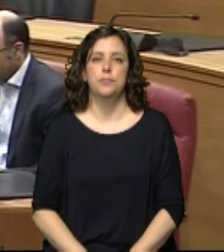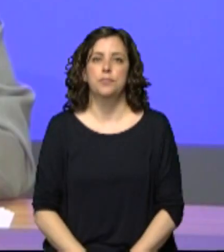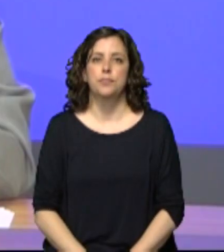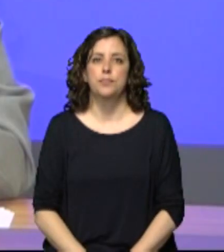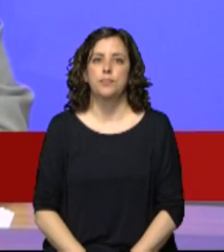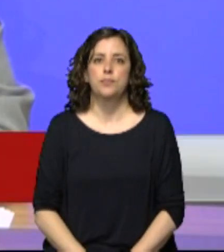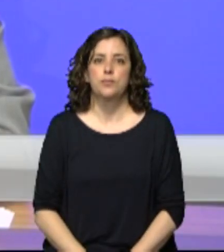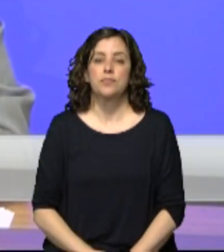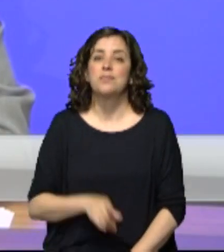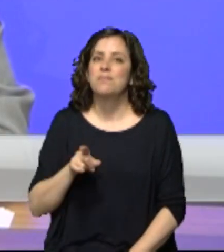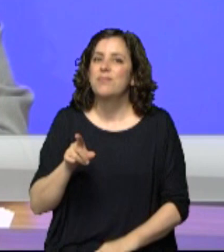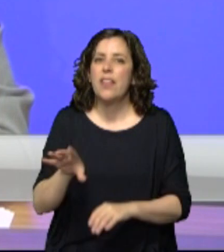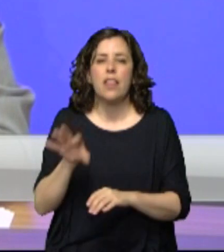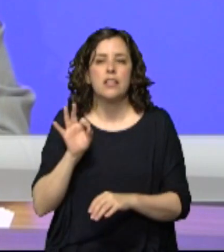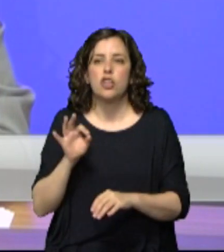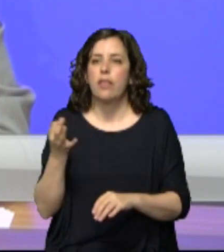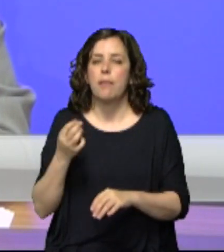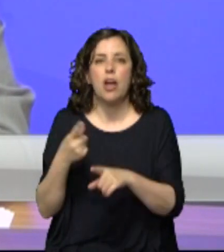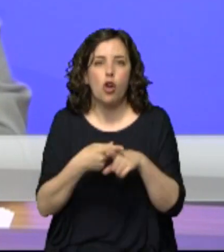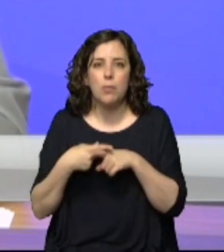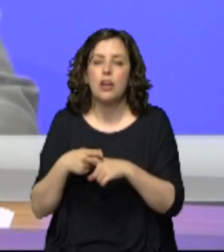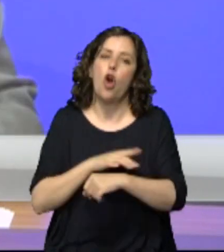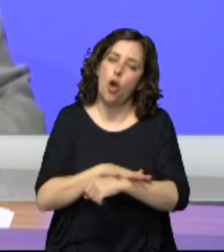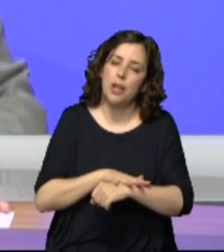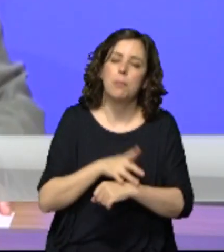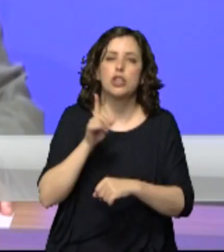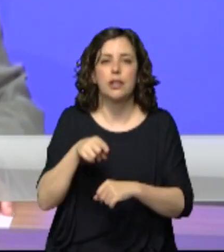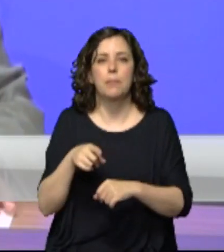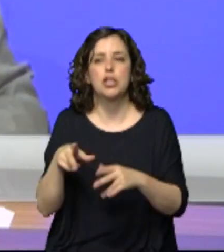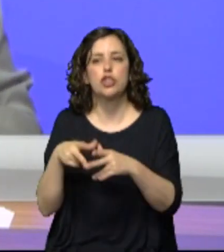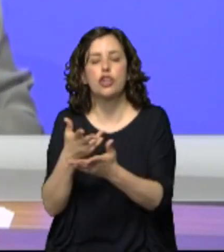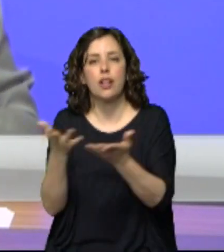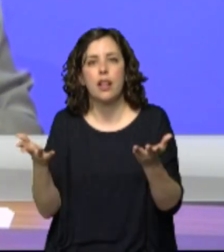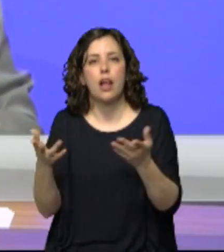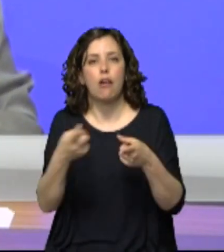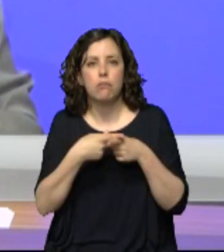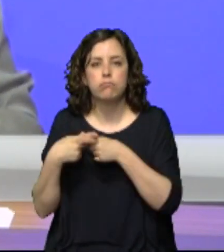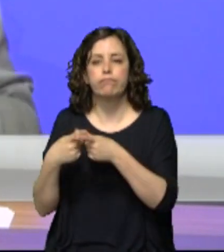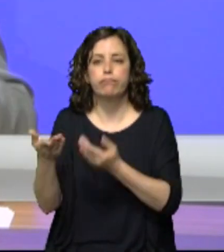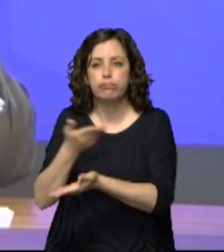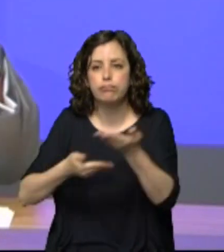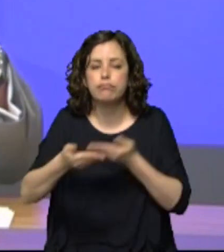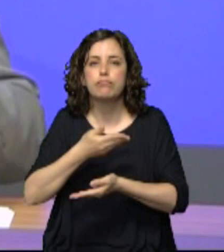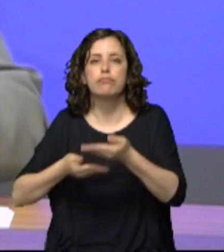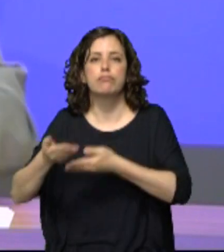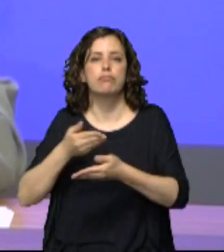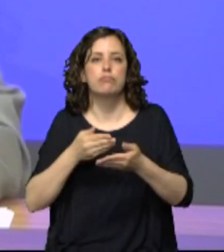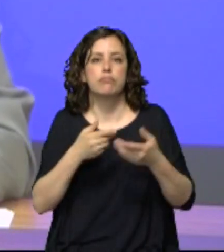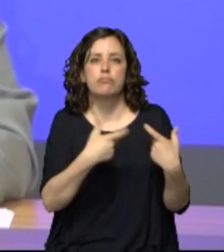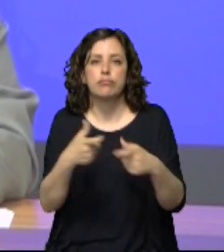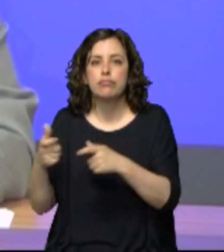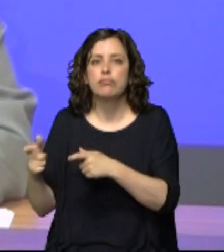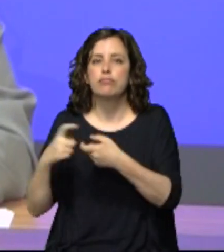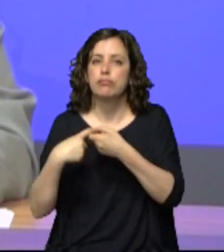Tiene que ser una decisión compartida, es una decisión de gobierno, pero es una decisión también del conjunto de la sociedad y de los agentes implicados acerca de dónde vamos a